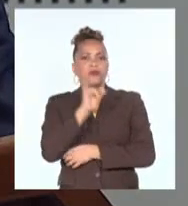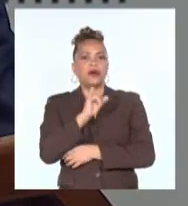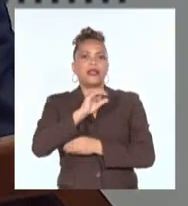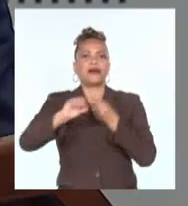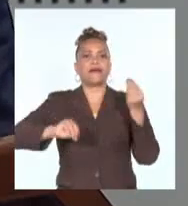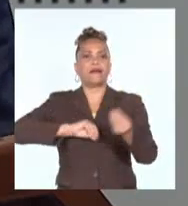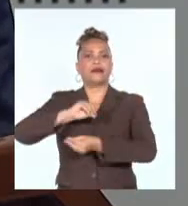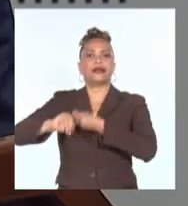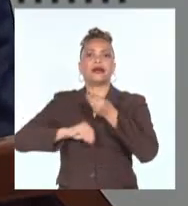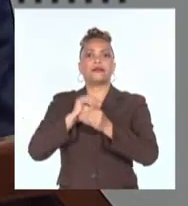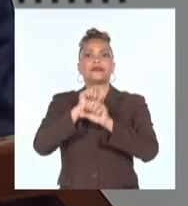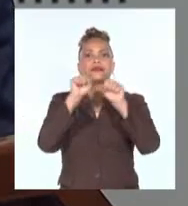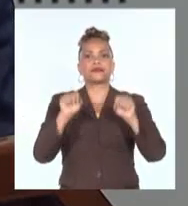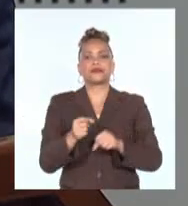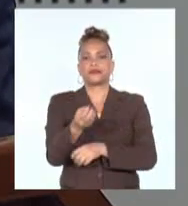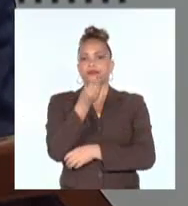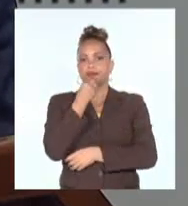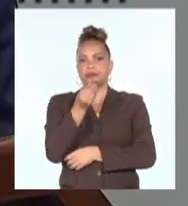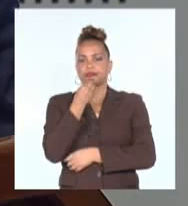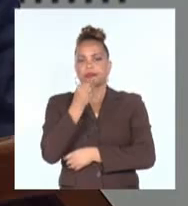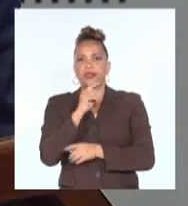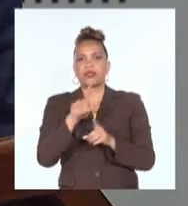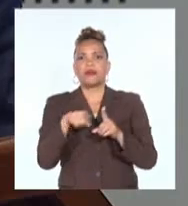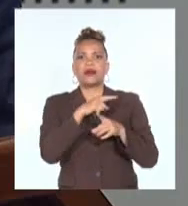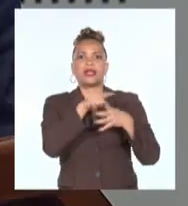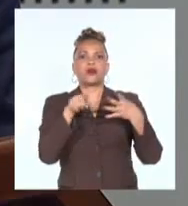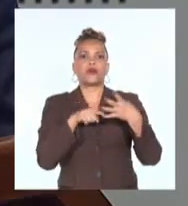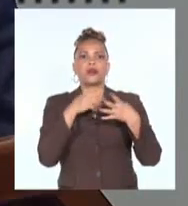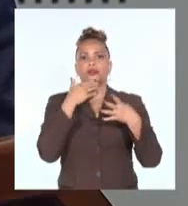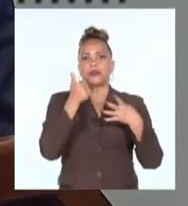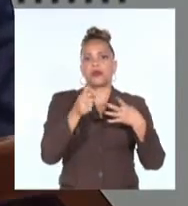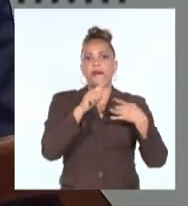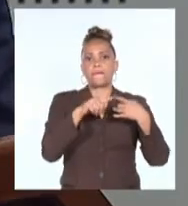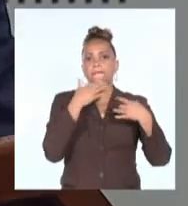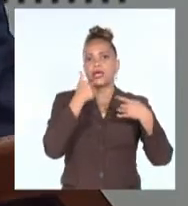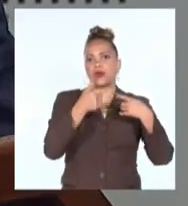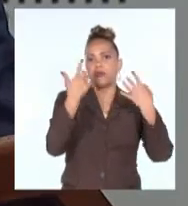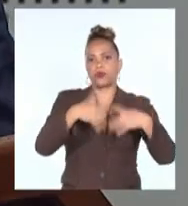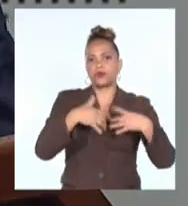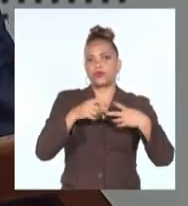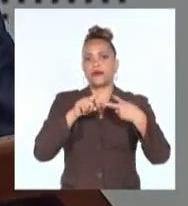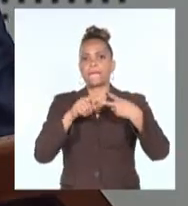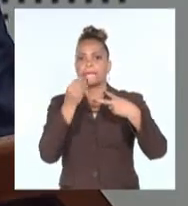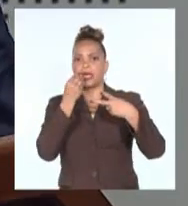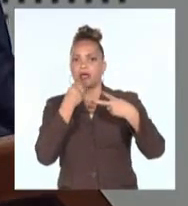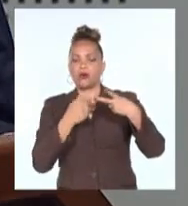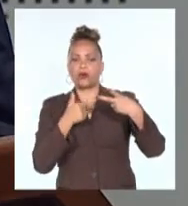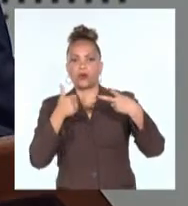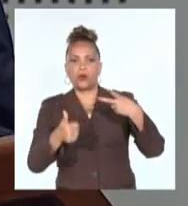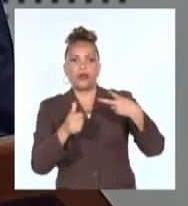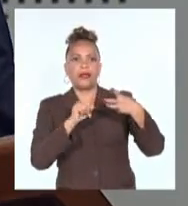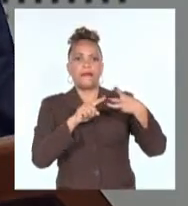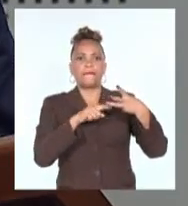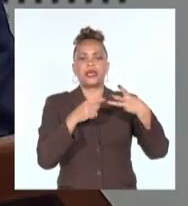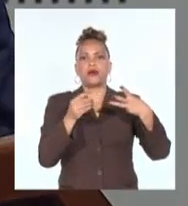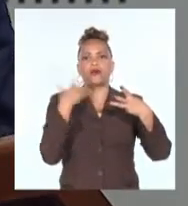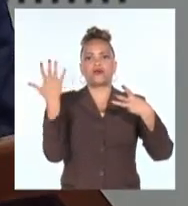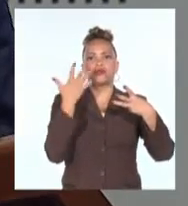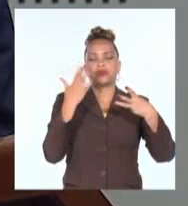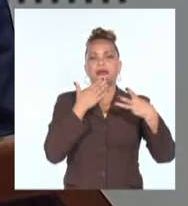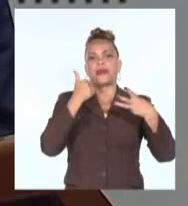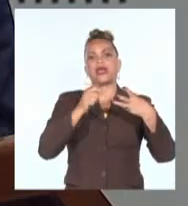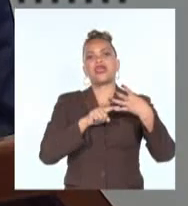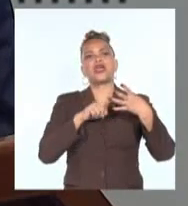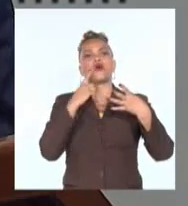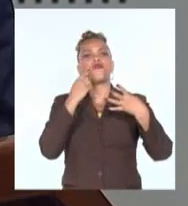transformación de los sistemas agroalimentarios para las cuatro mejoras: mejor producción, mejor nutrición, mejor medio ambiente y finalmente mejor vida.